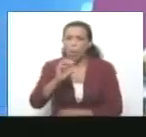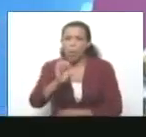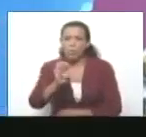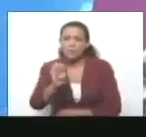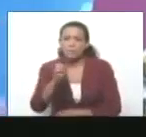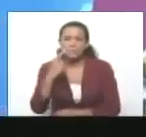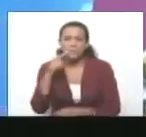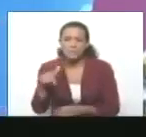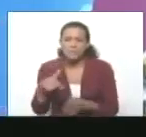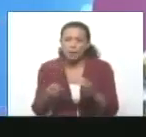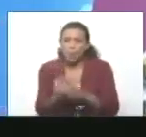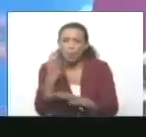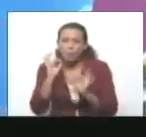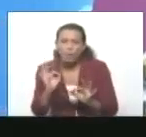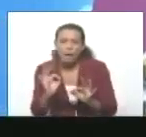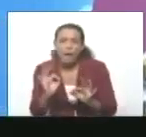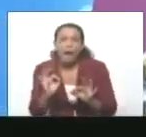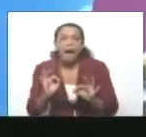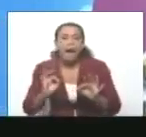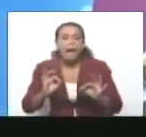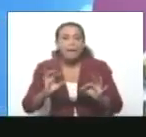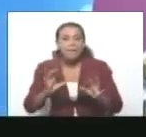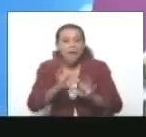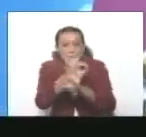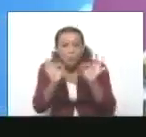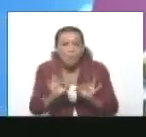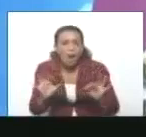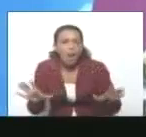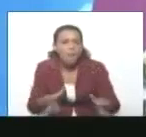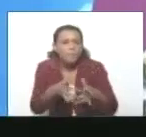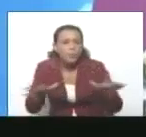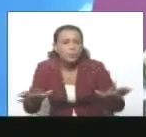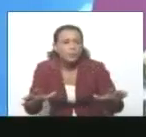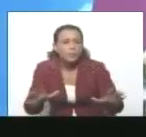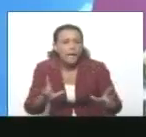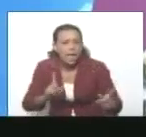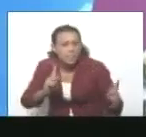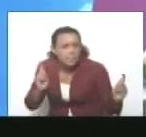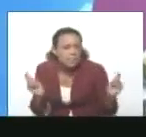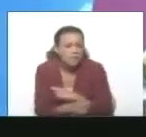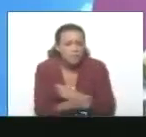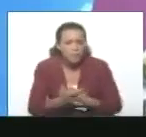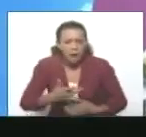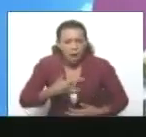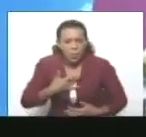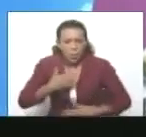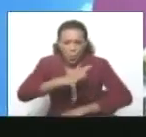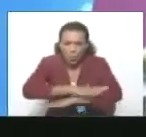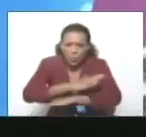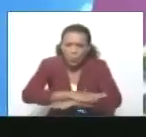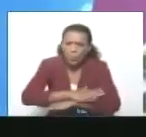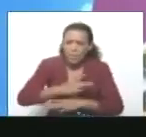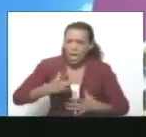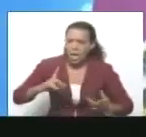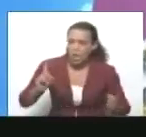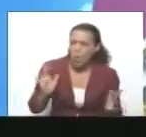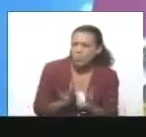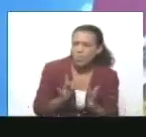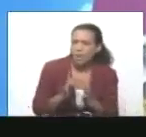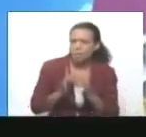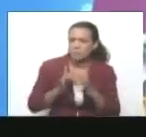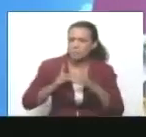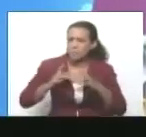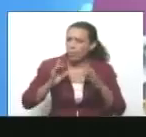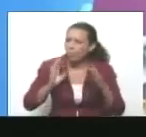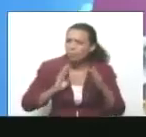de la música se lograra la transformación y se lograra la inclusión social. A mí me parece que este